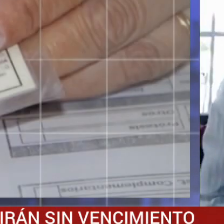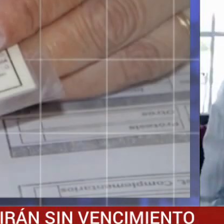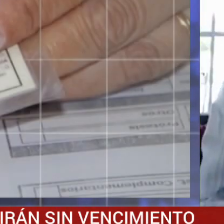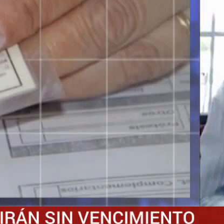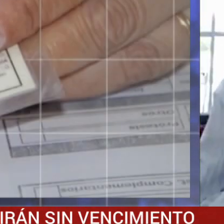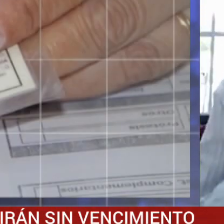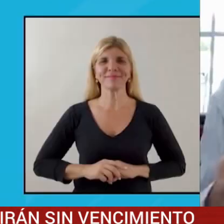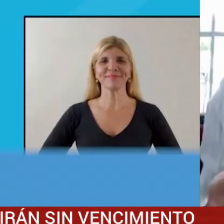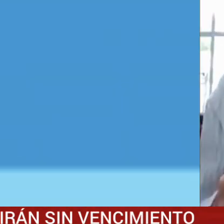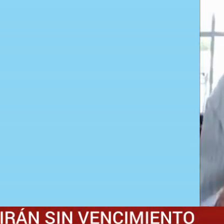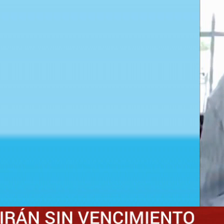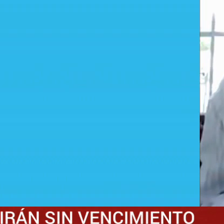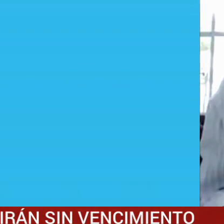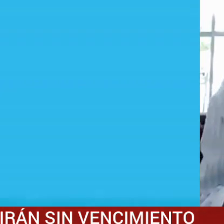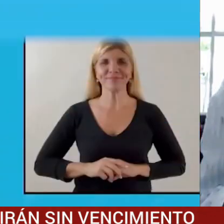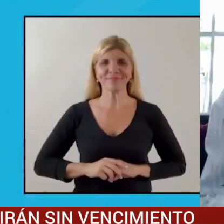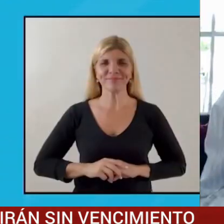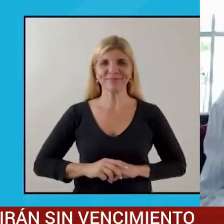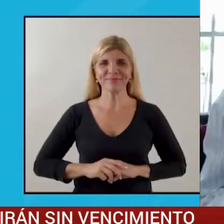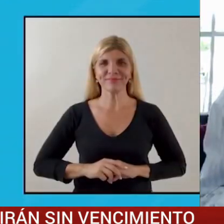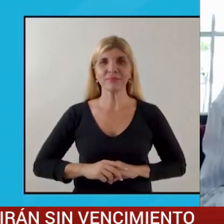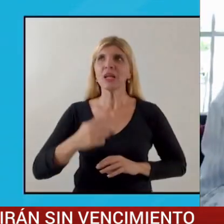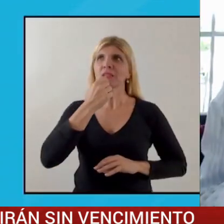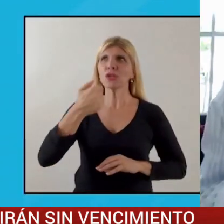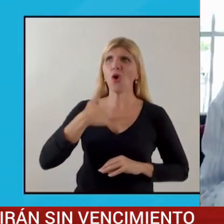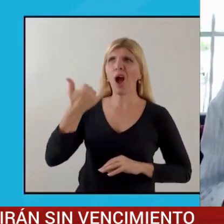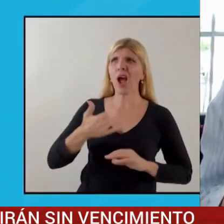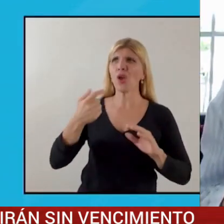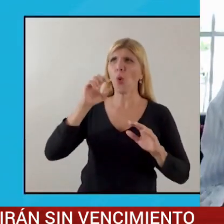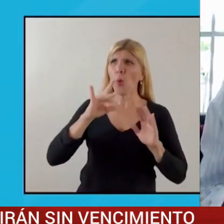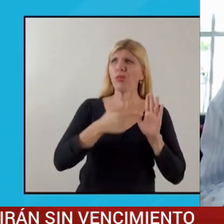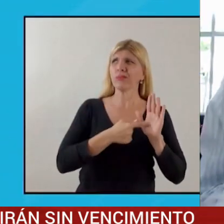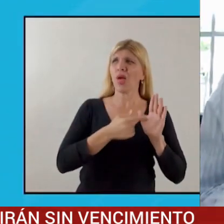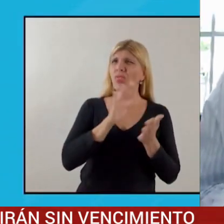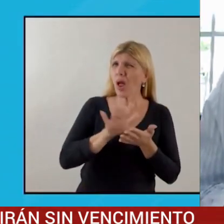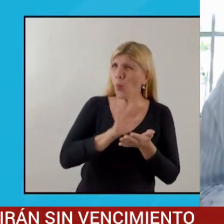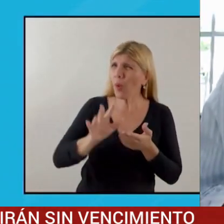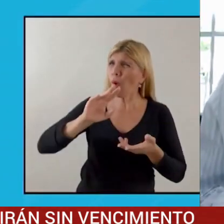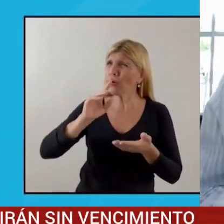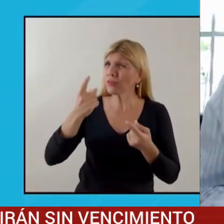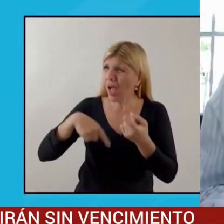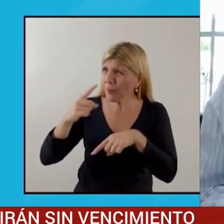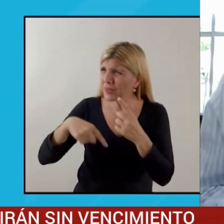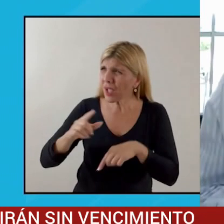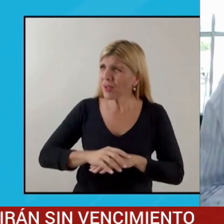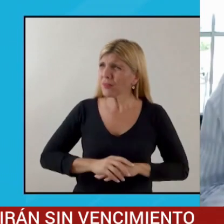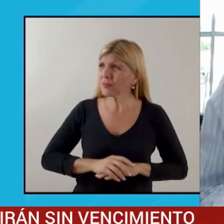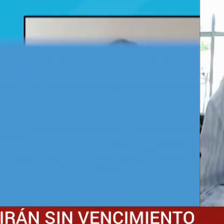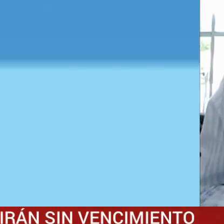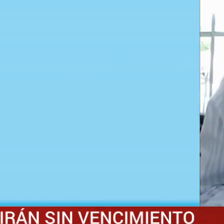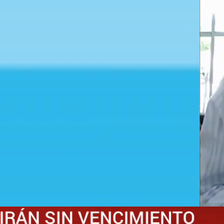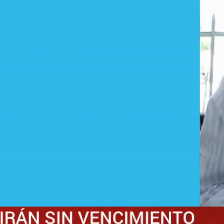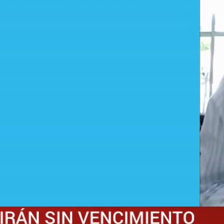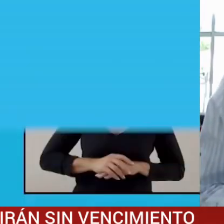emitiendo sin la palabra vencimiento si sale la actualización, que es lo que cambia ahí la